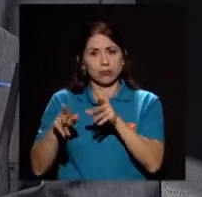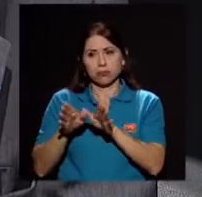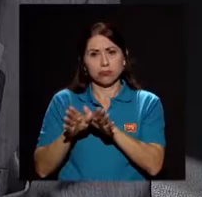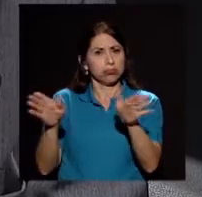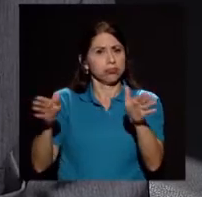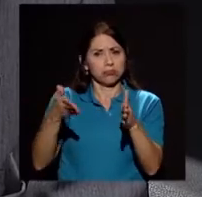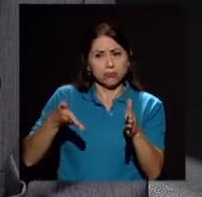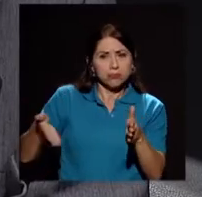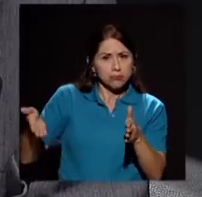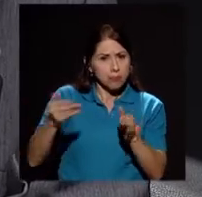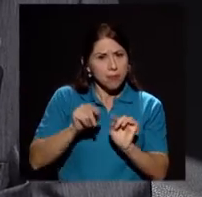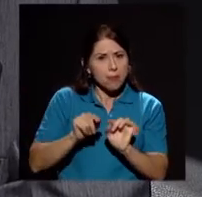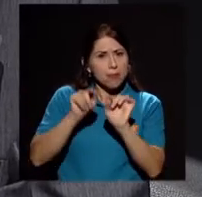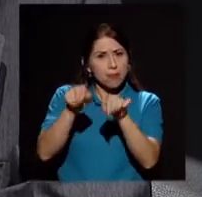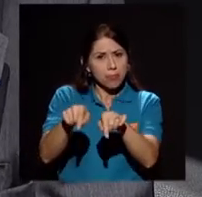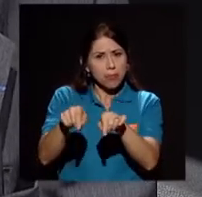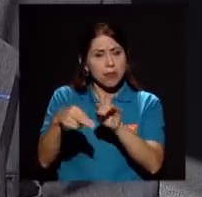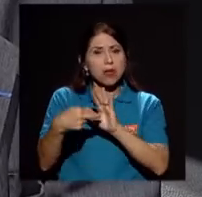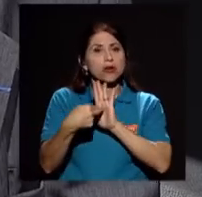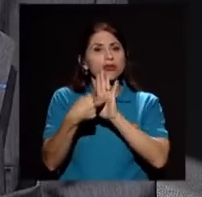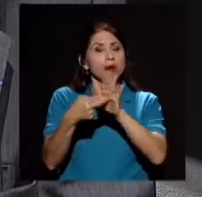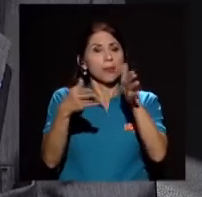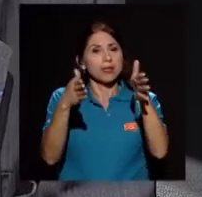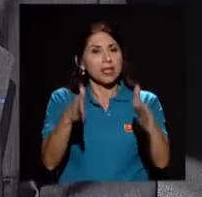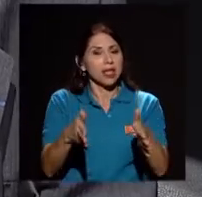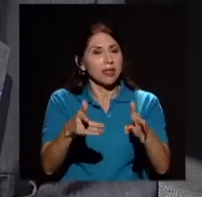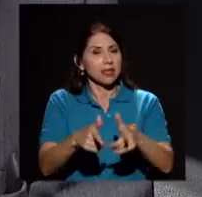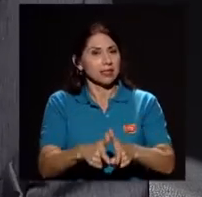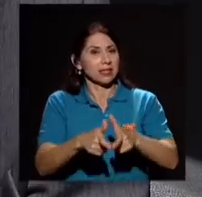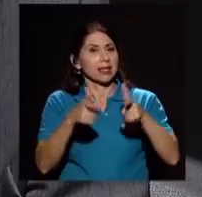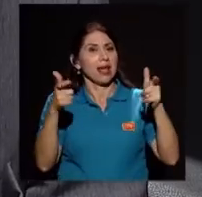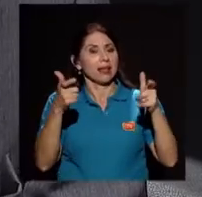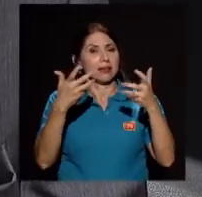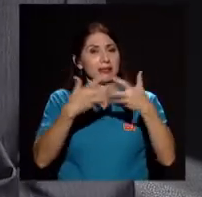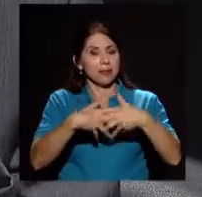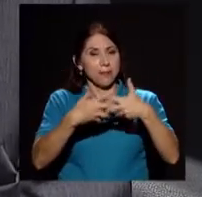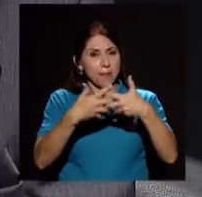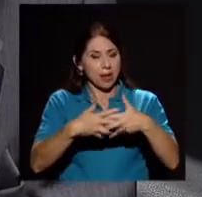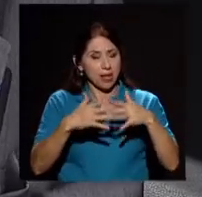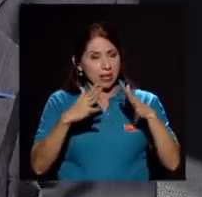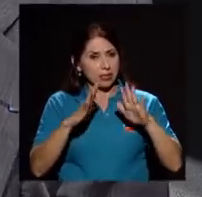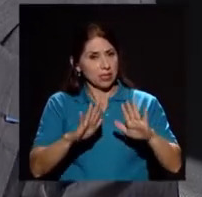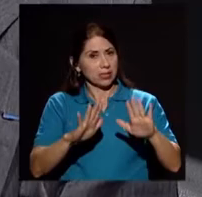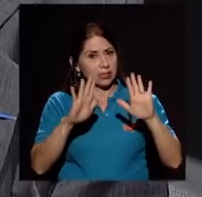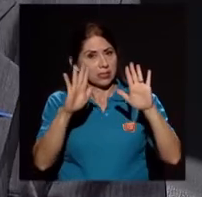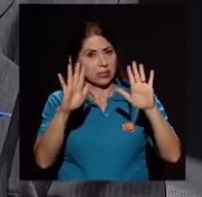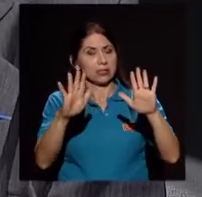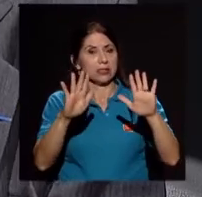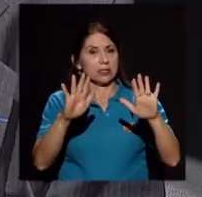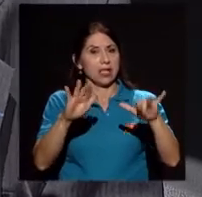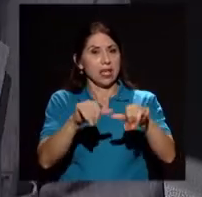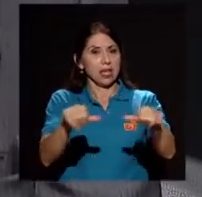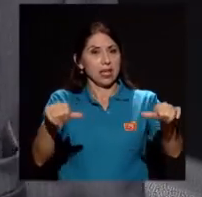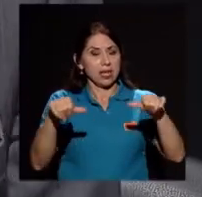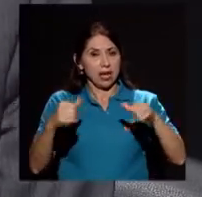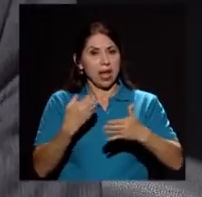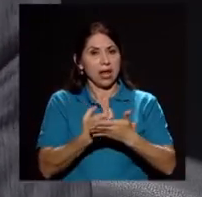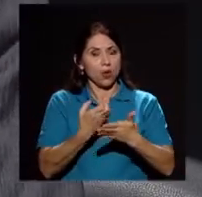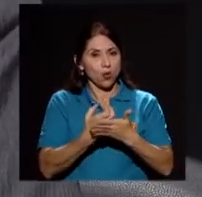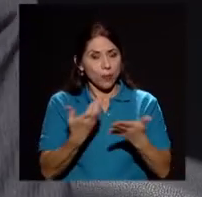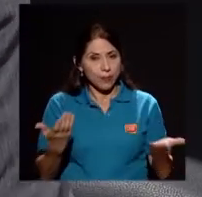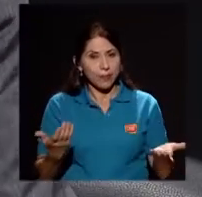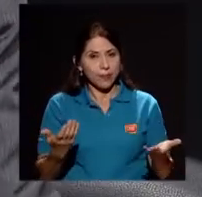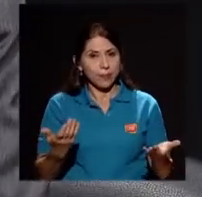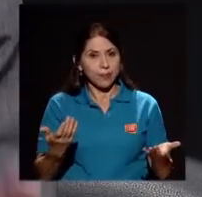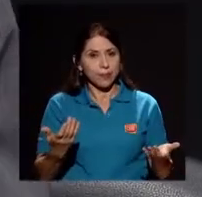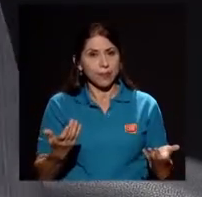representantes de las grandes empresas en el campo económico que